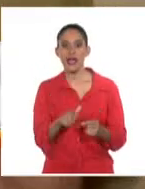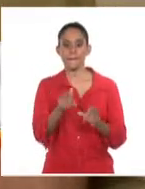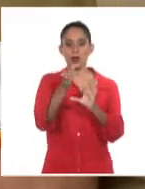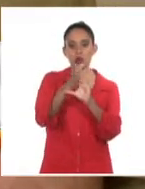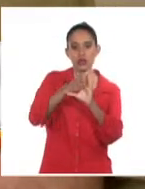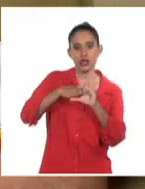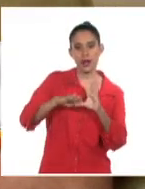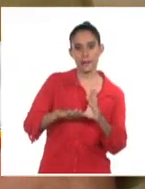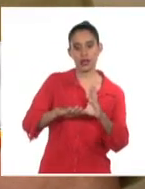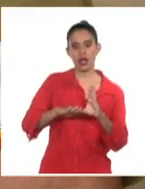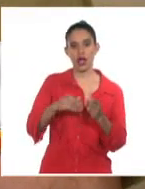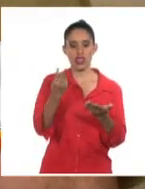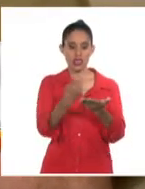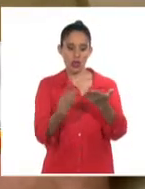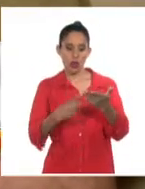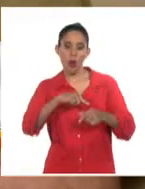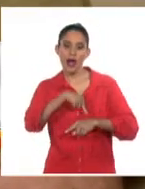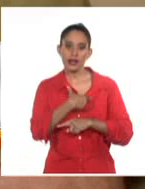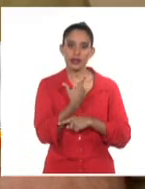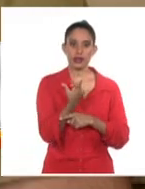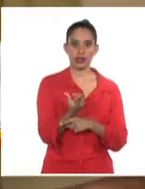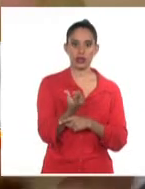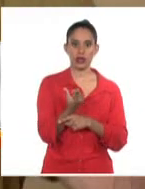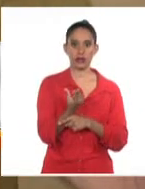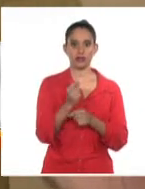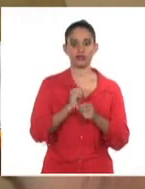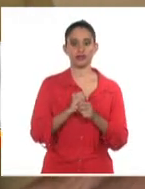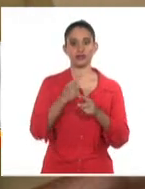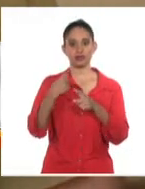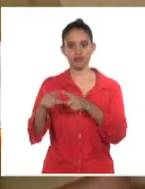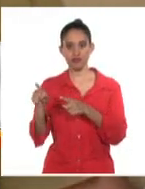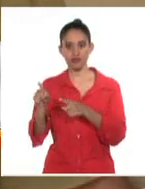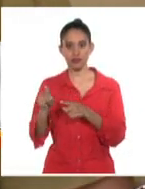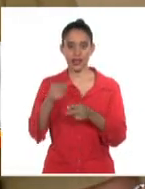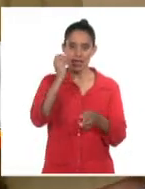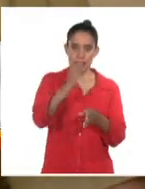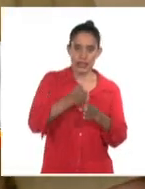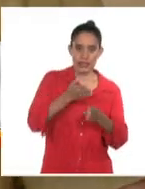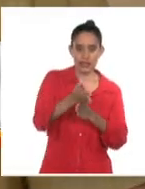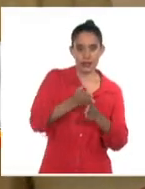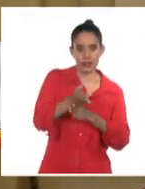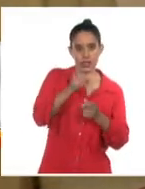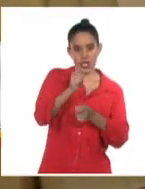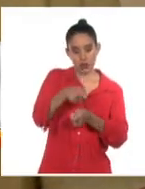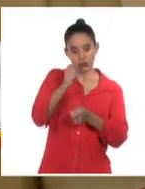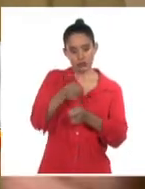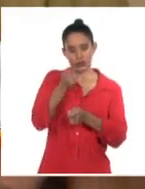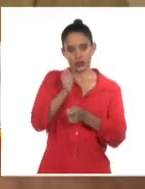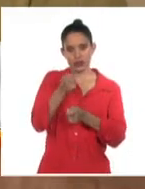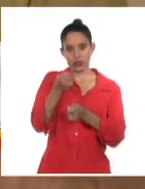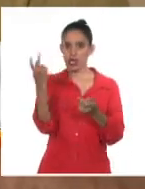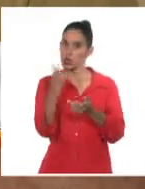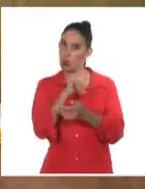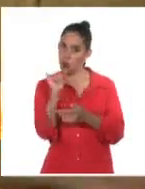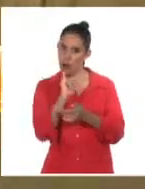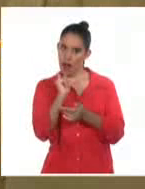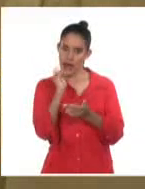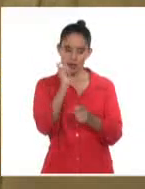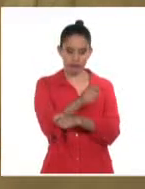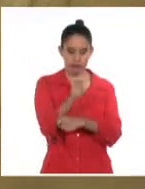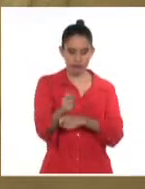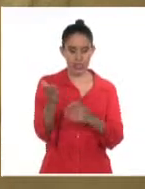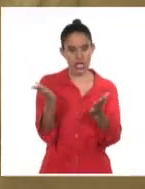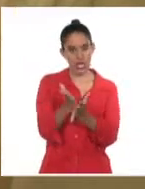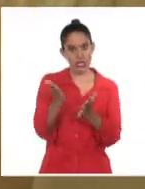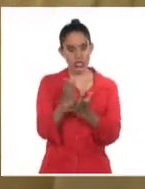dibujo artístico, al igual que herrería, carpintería también va a recibir dibujo artístico y dibujo, como en